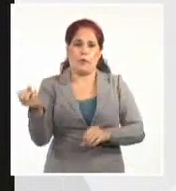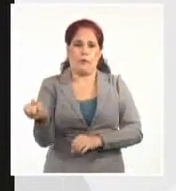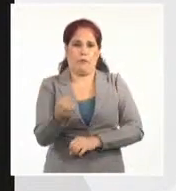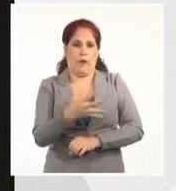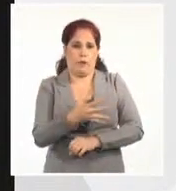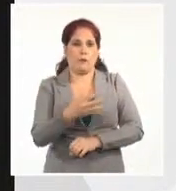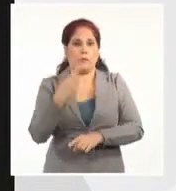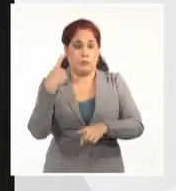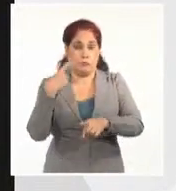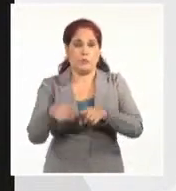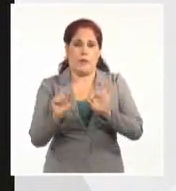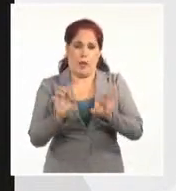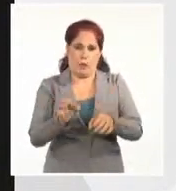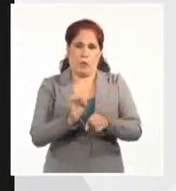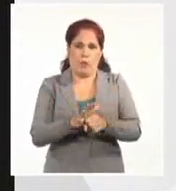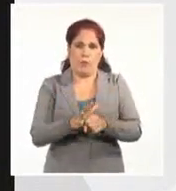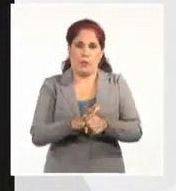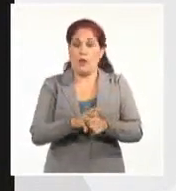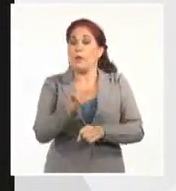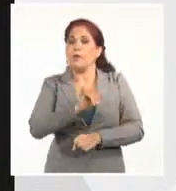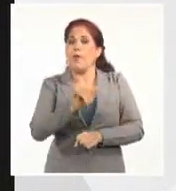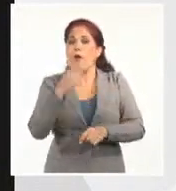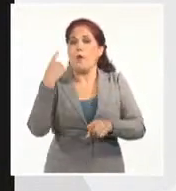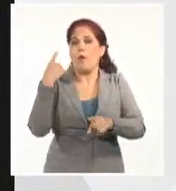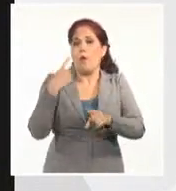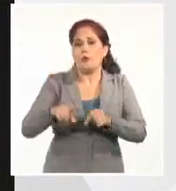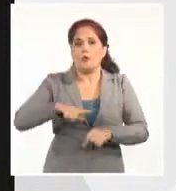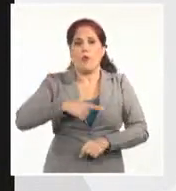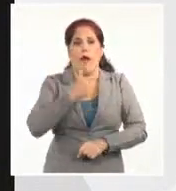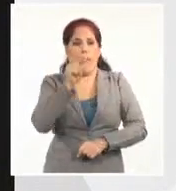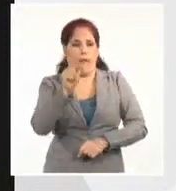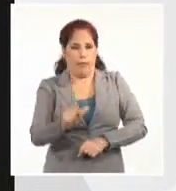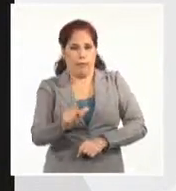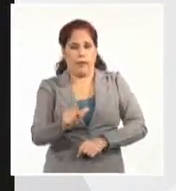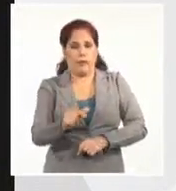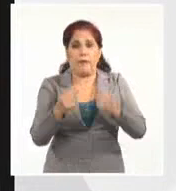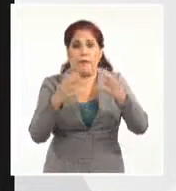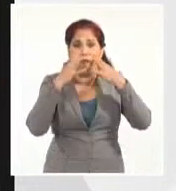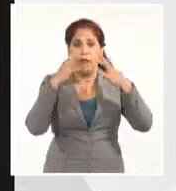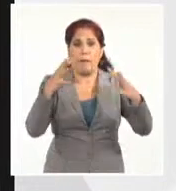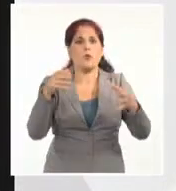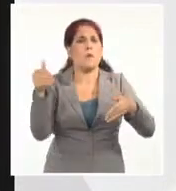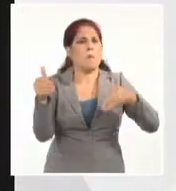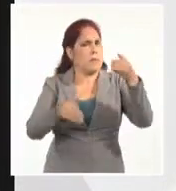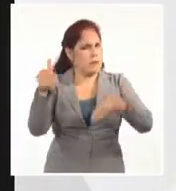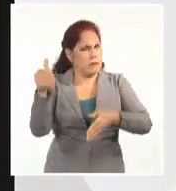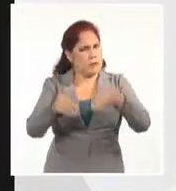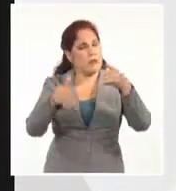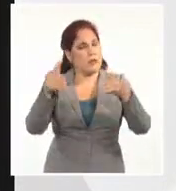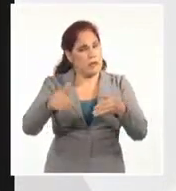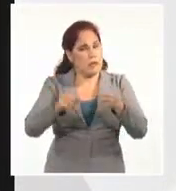de citar a artistas y famosos para que participen